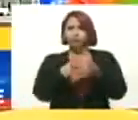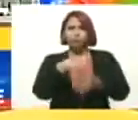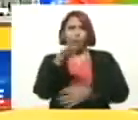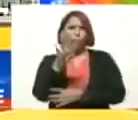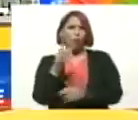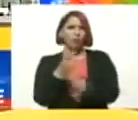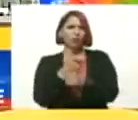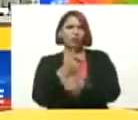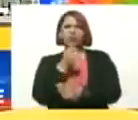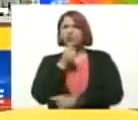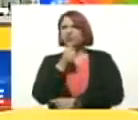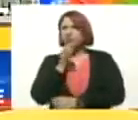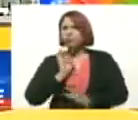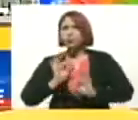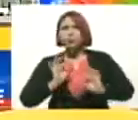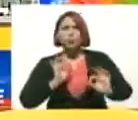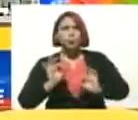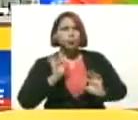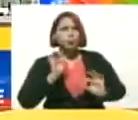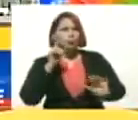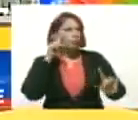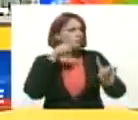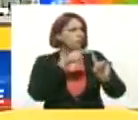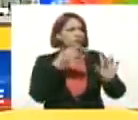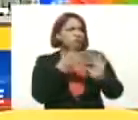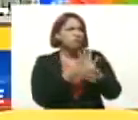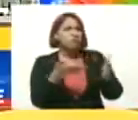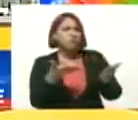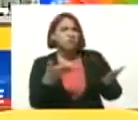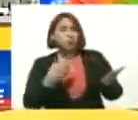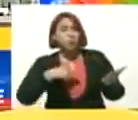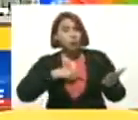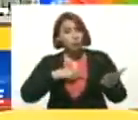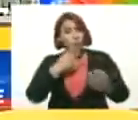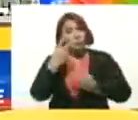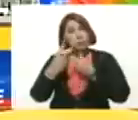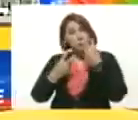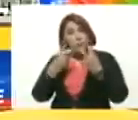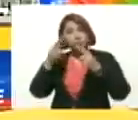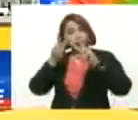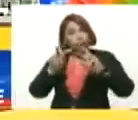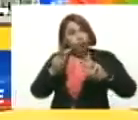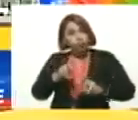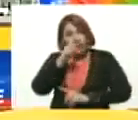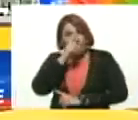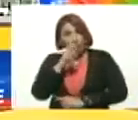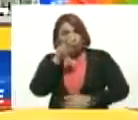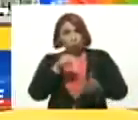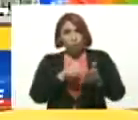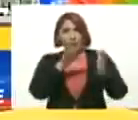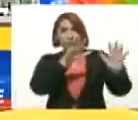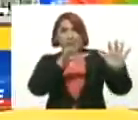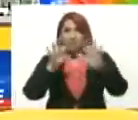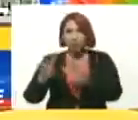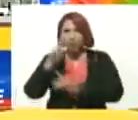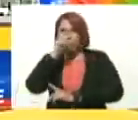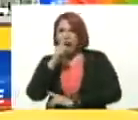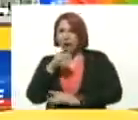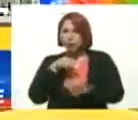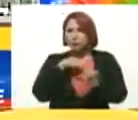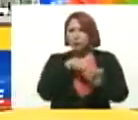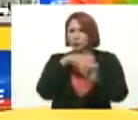lo preparó? ¿Qué objetivos buscaba? Hemos pasado revista al año 2019, el año de las